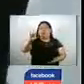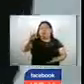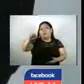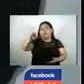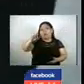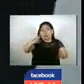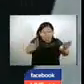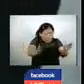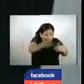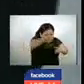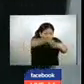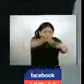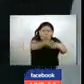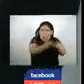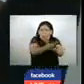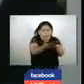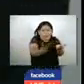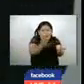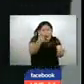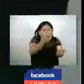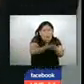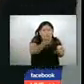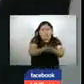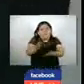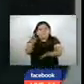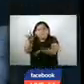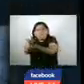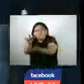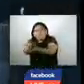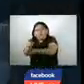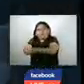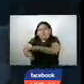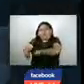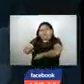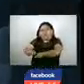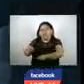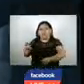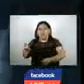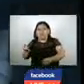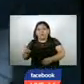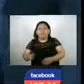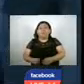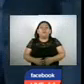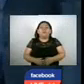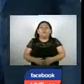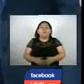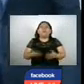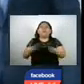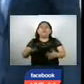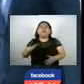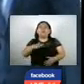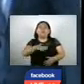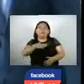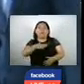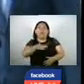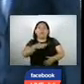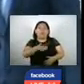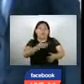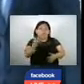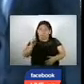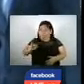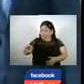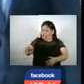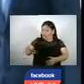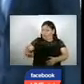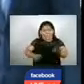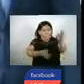tras la investigación por el delito de lavado de dinero y activos. Cabe destacar que con la pericia financiera contable se